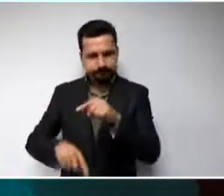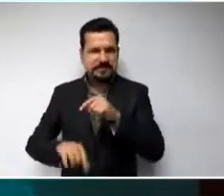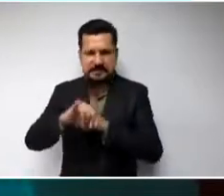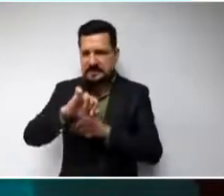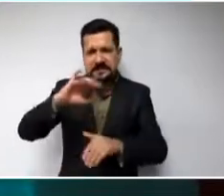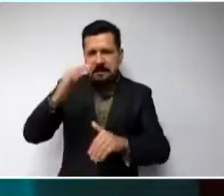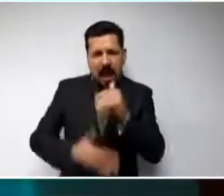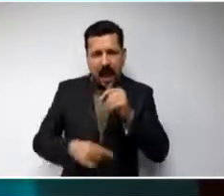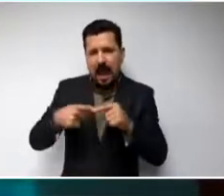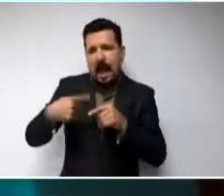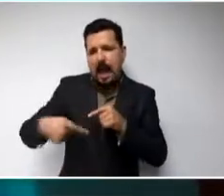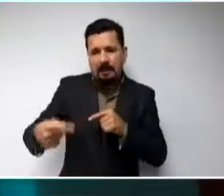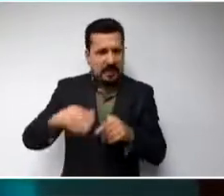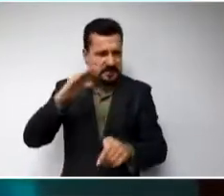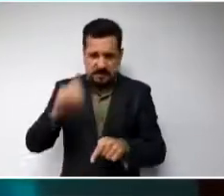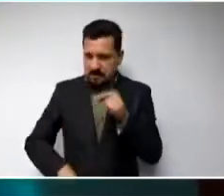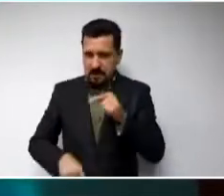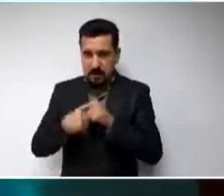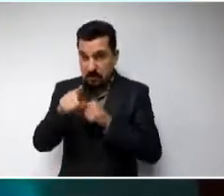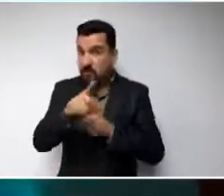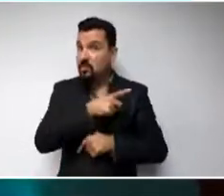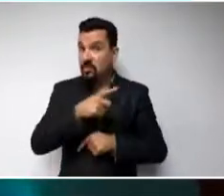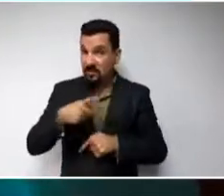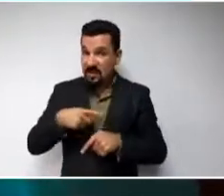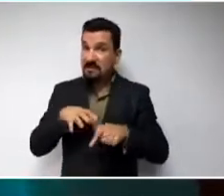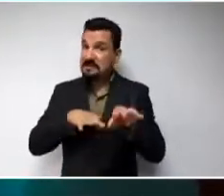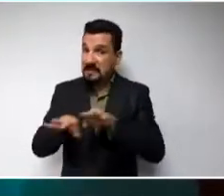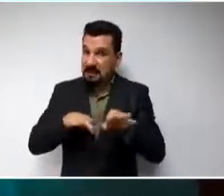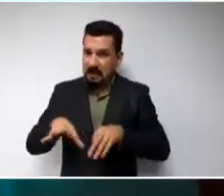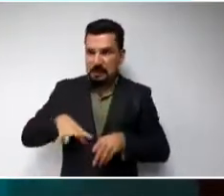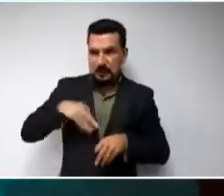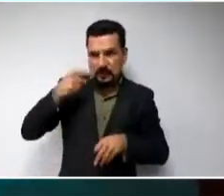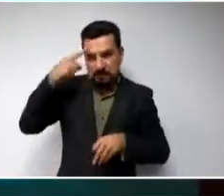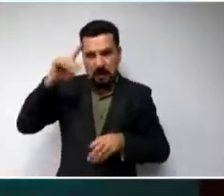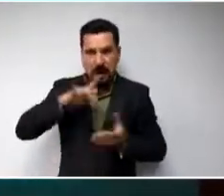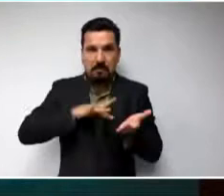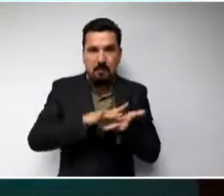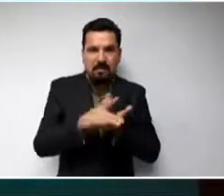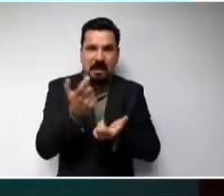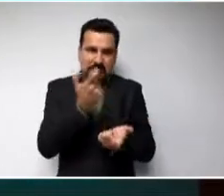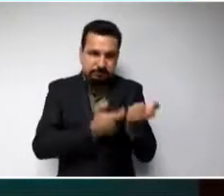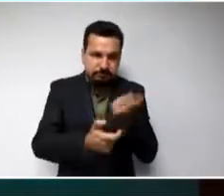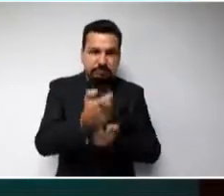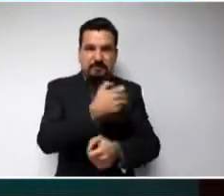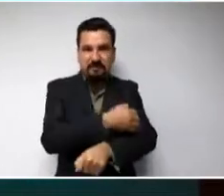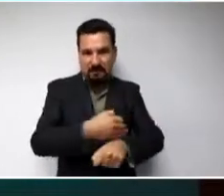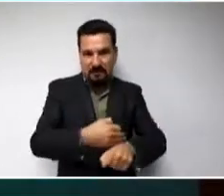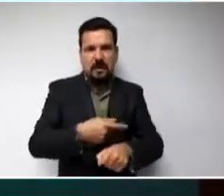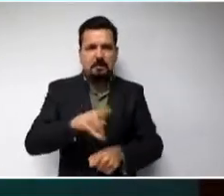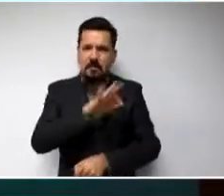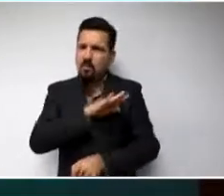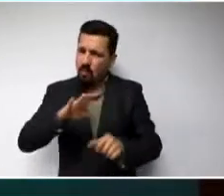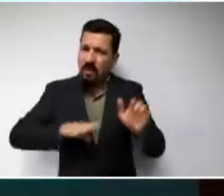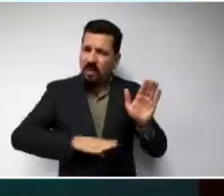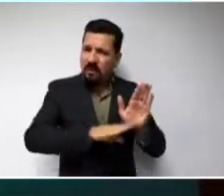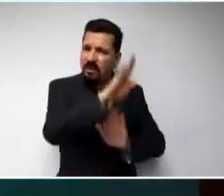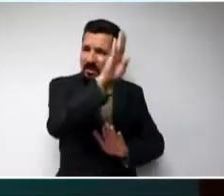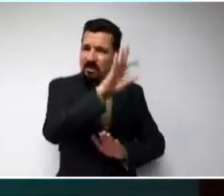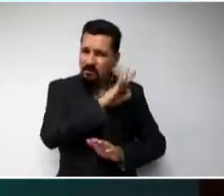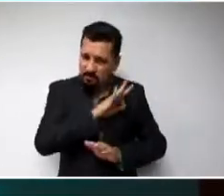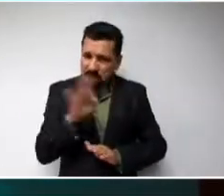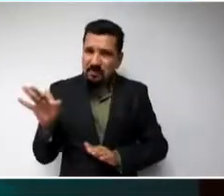pasar tendrás que trabajar más duro por tu familia pero saldremos adelante en estos